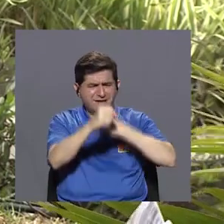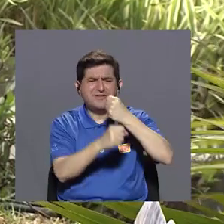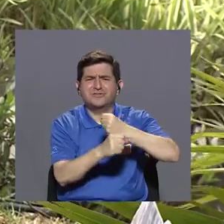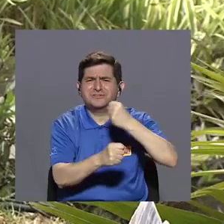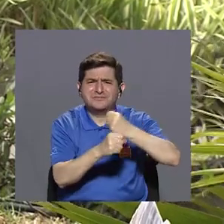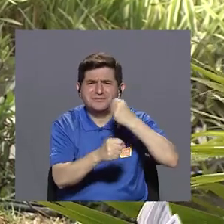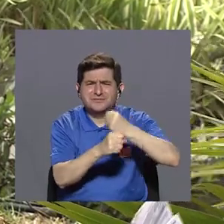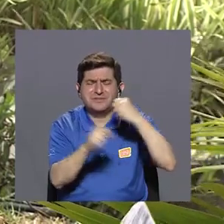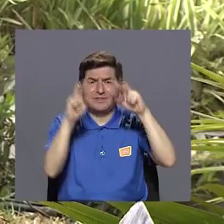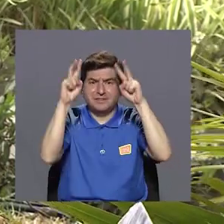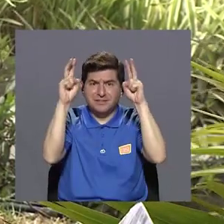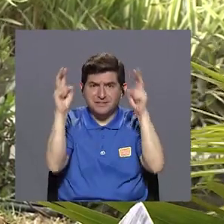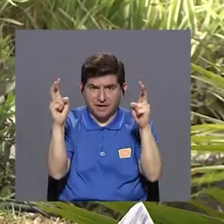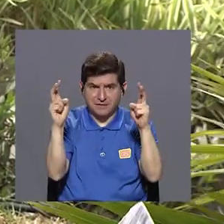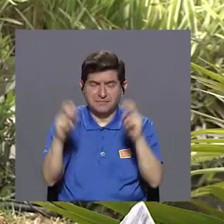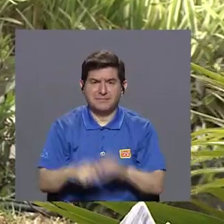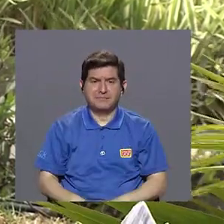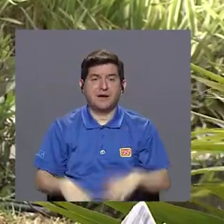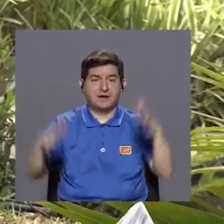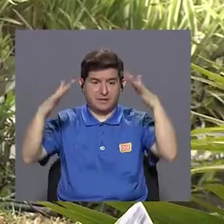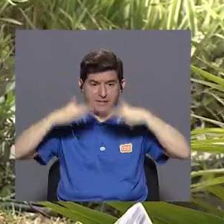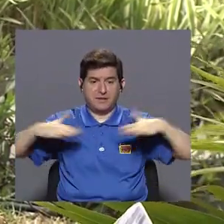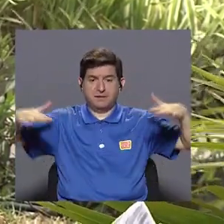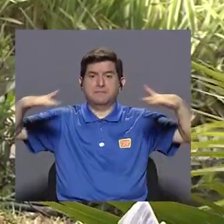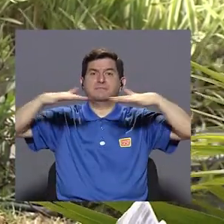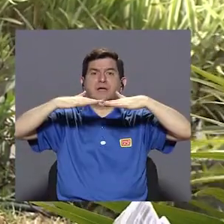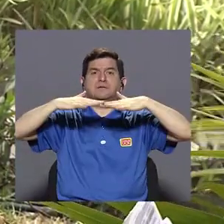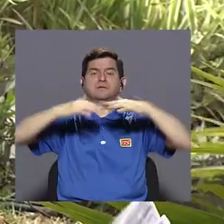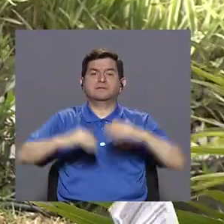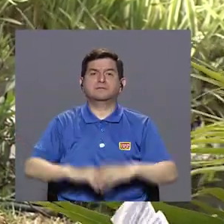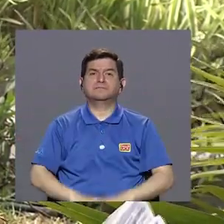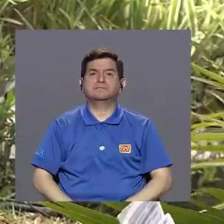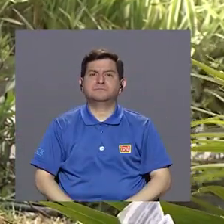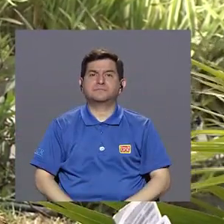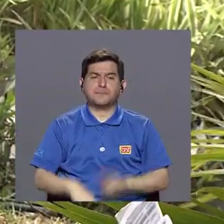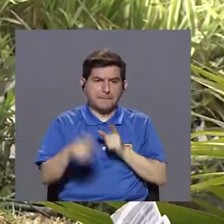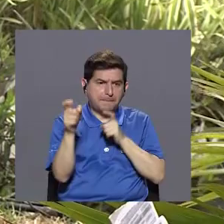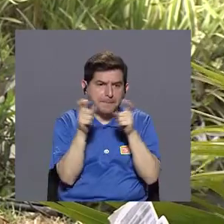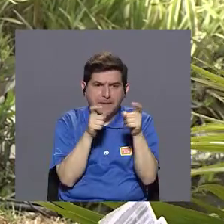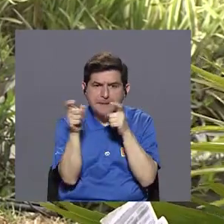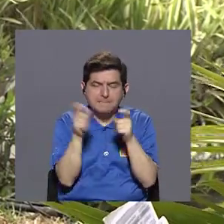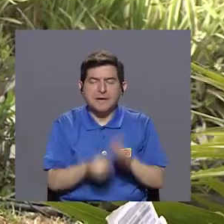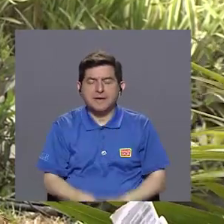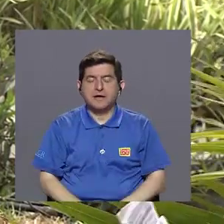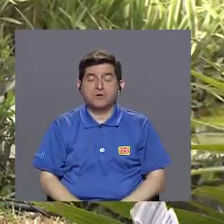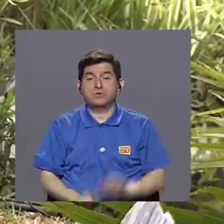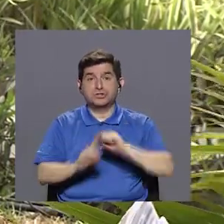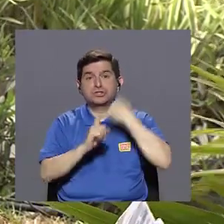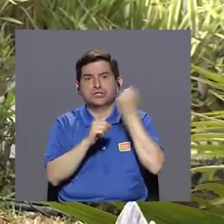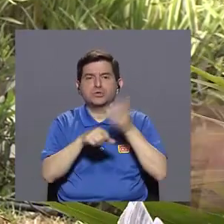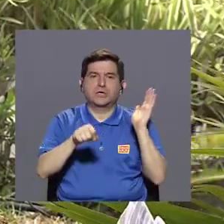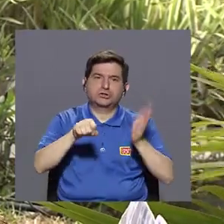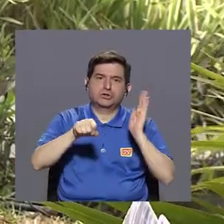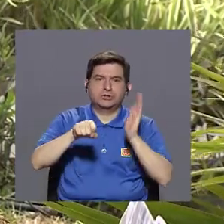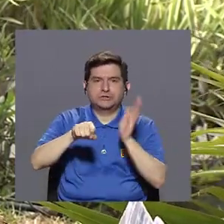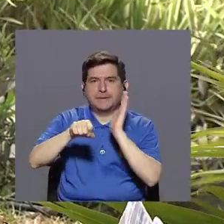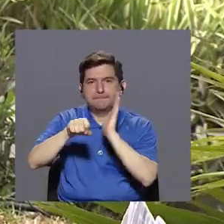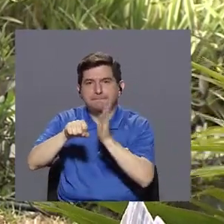años trabajando el tema ambiental, el tema del manejo, el tema de la piña, que ha